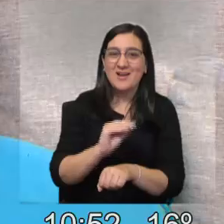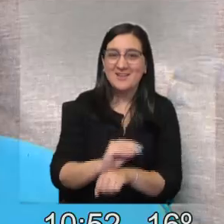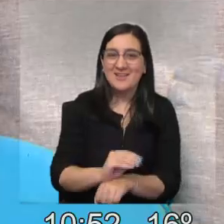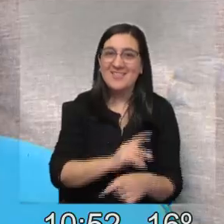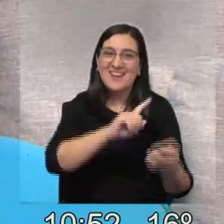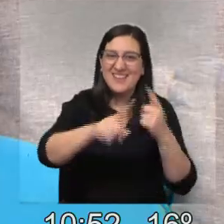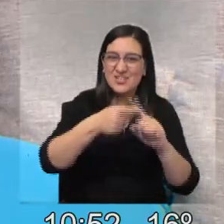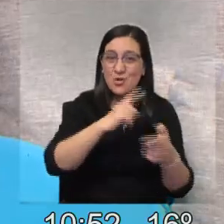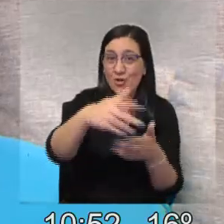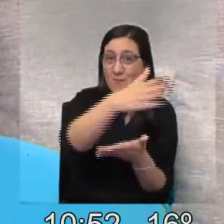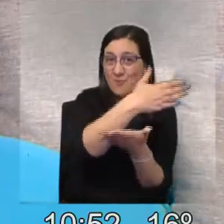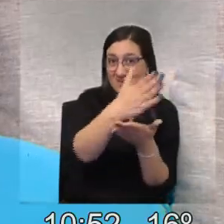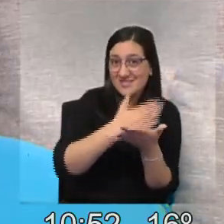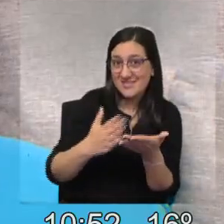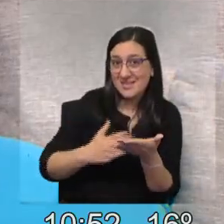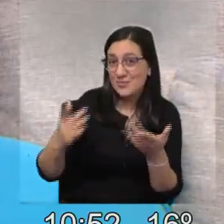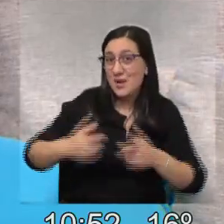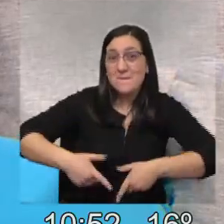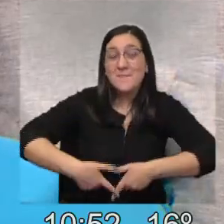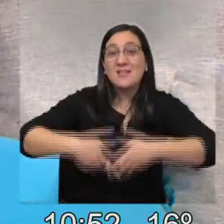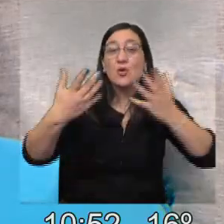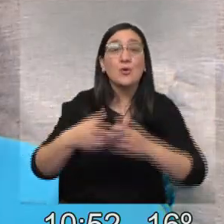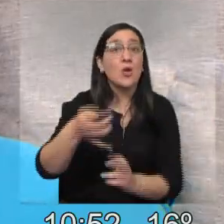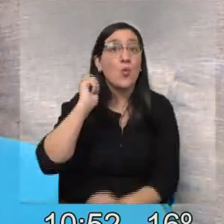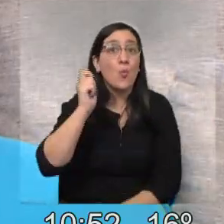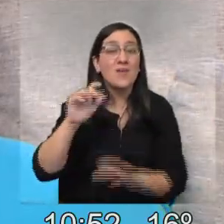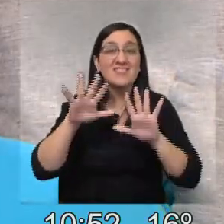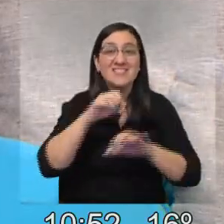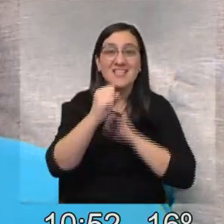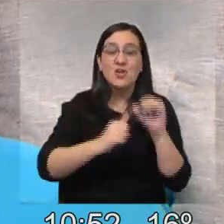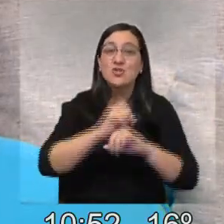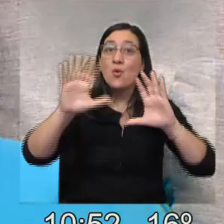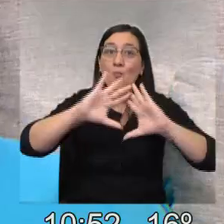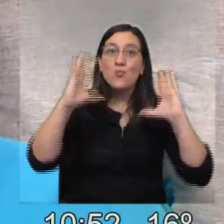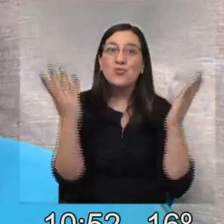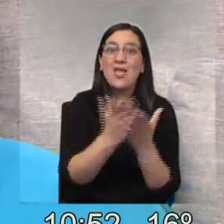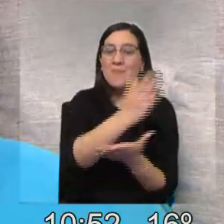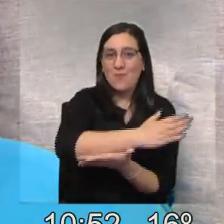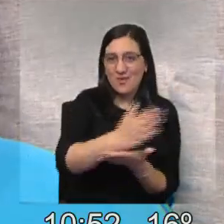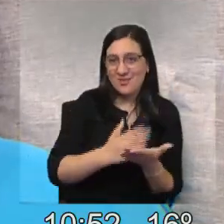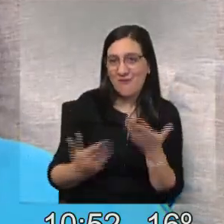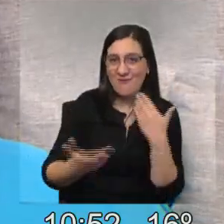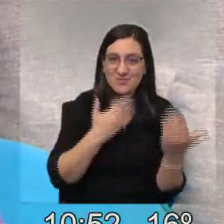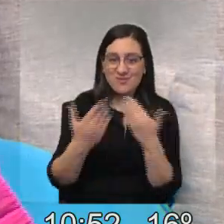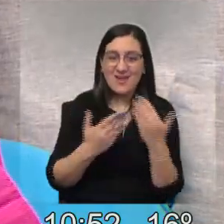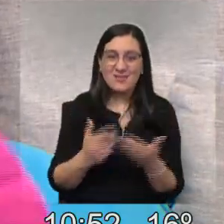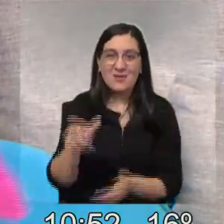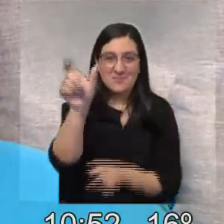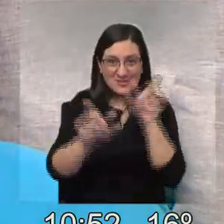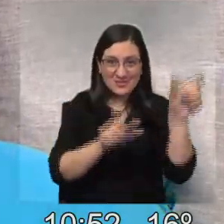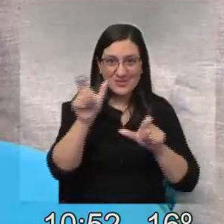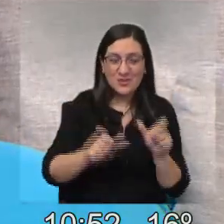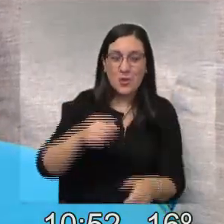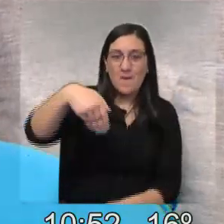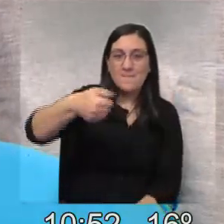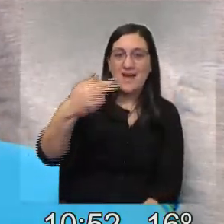que ver con la poesía. Es un espectáculo porque cumple 10 años el Mundial Poético. Y bueno, y vamos a conversar con sus protagonistas, con